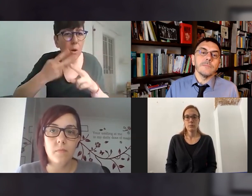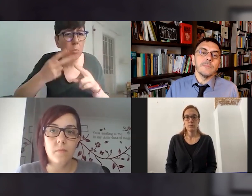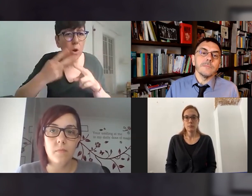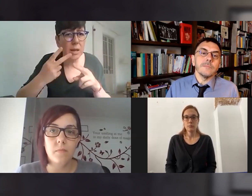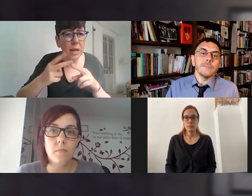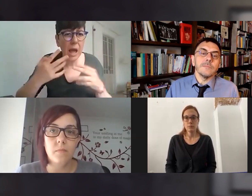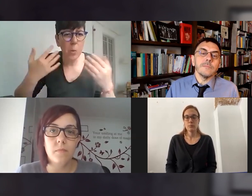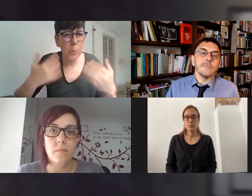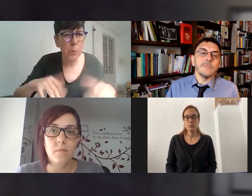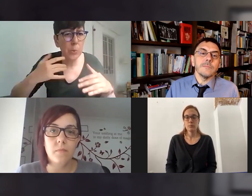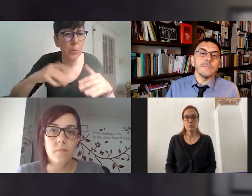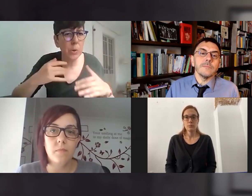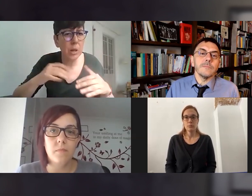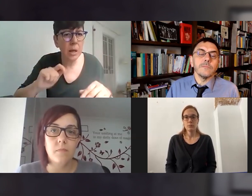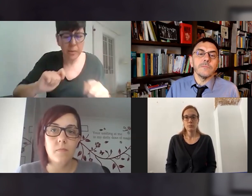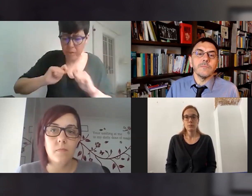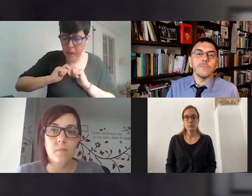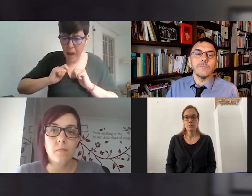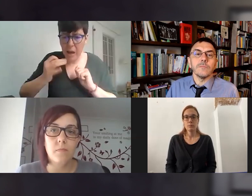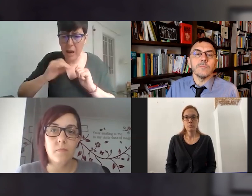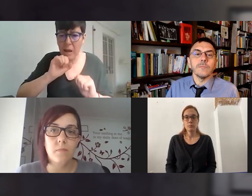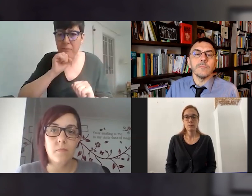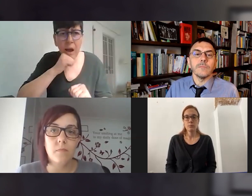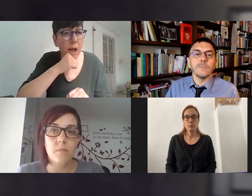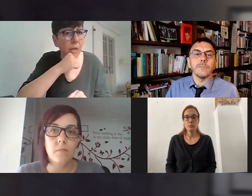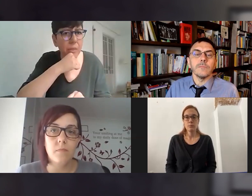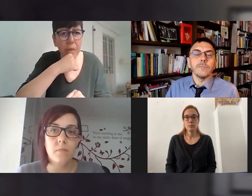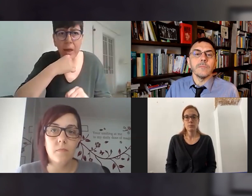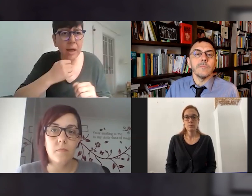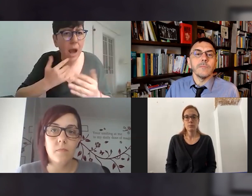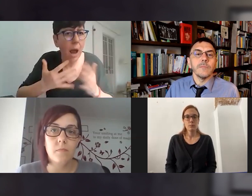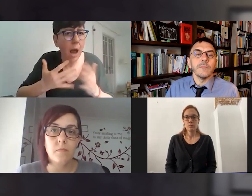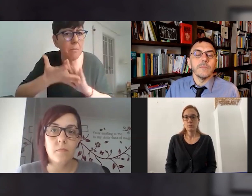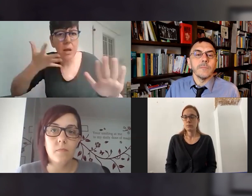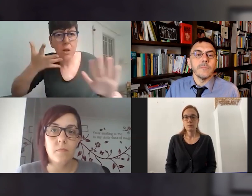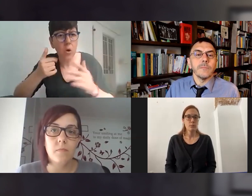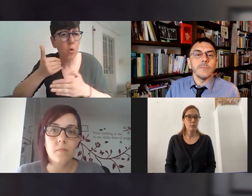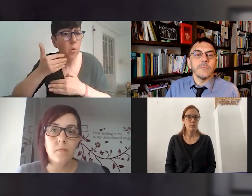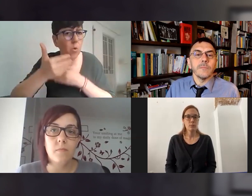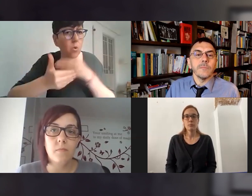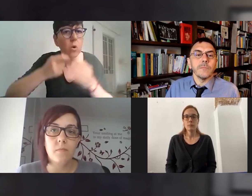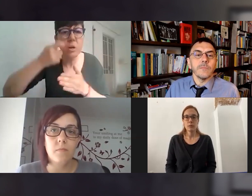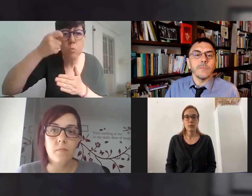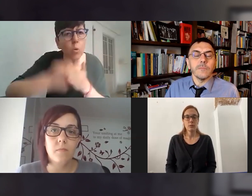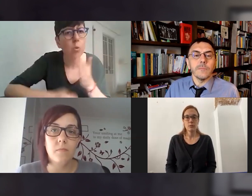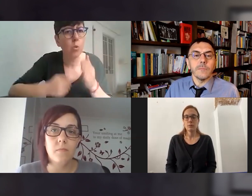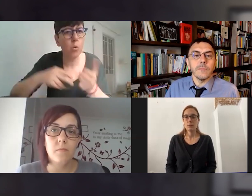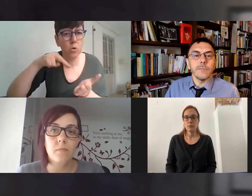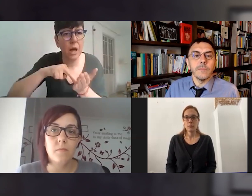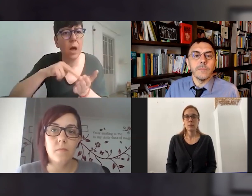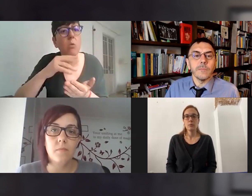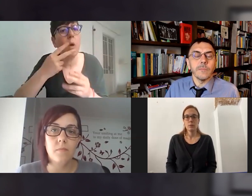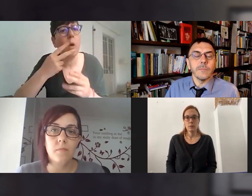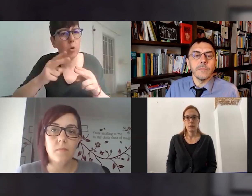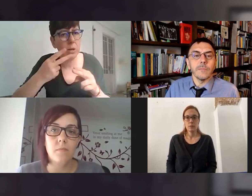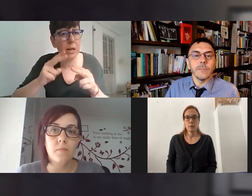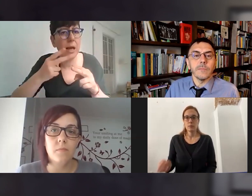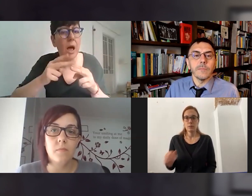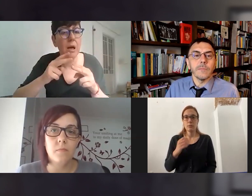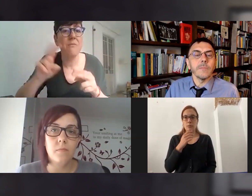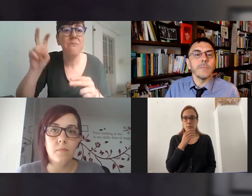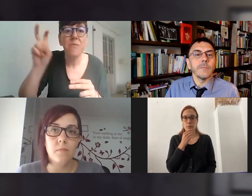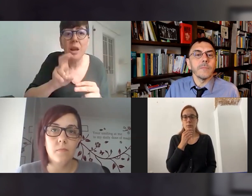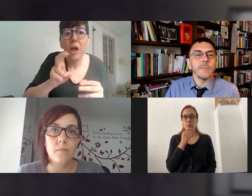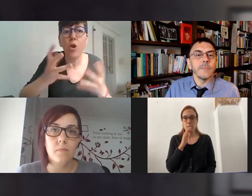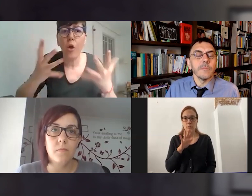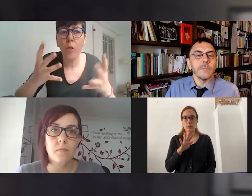los relevos. No sabemos cada uno, no sé cada uno cómo lo estáis viviendo, pero tengo la sensación de que la política es